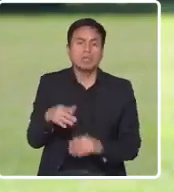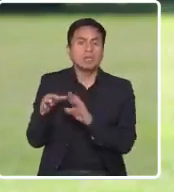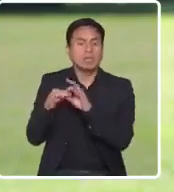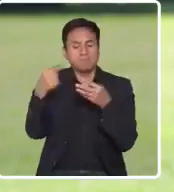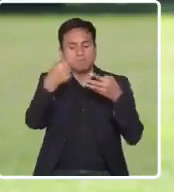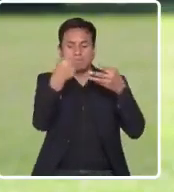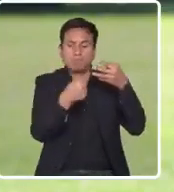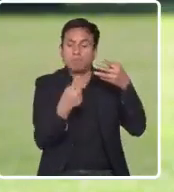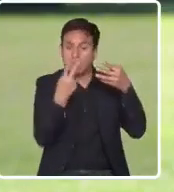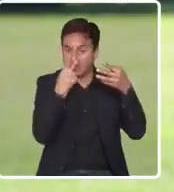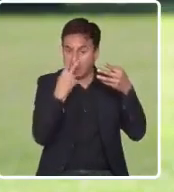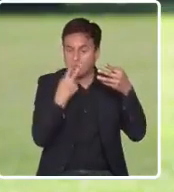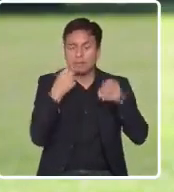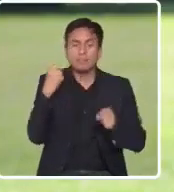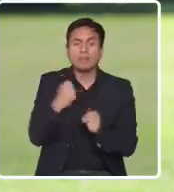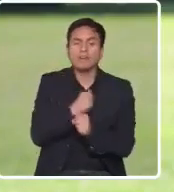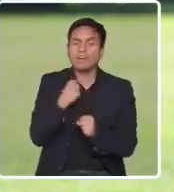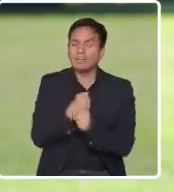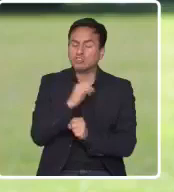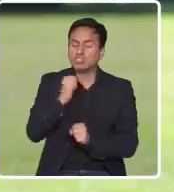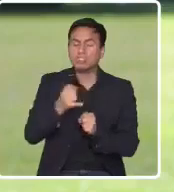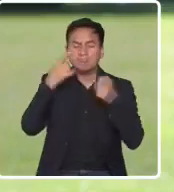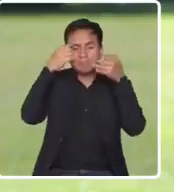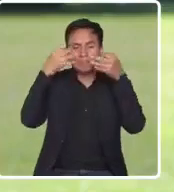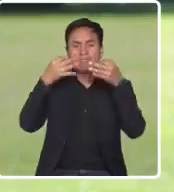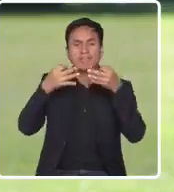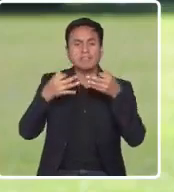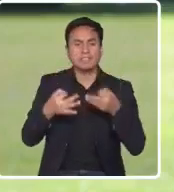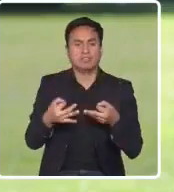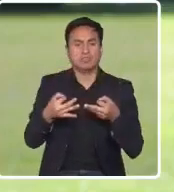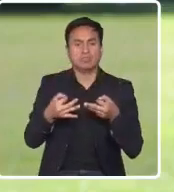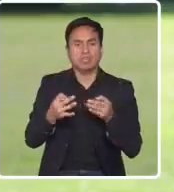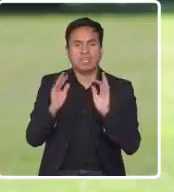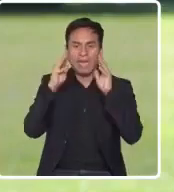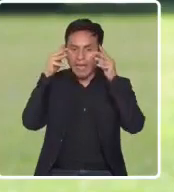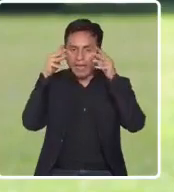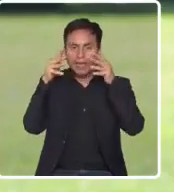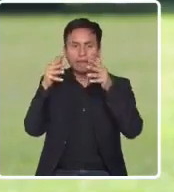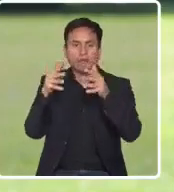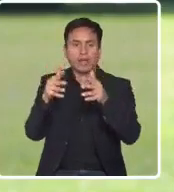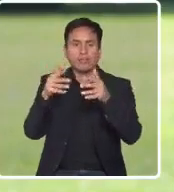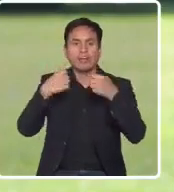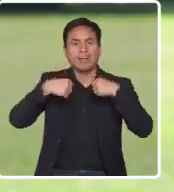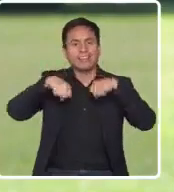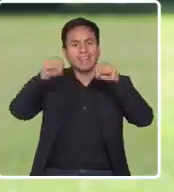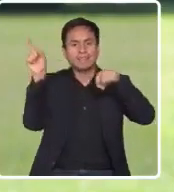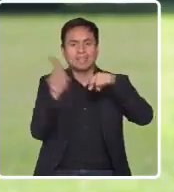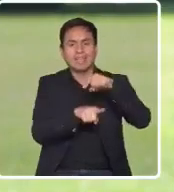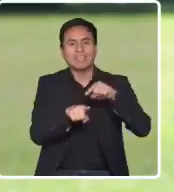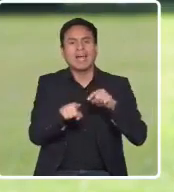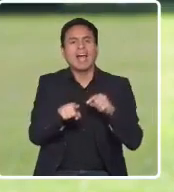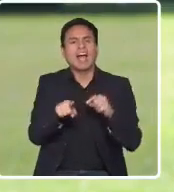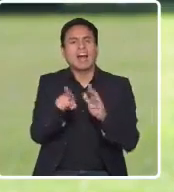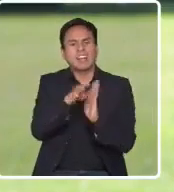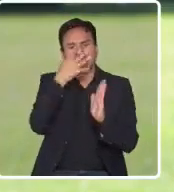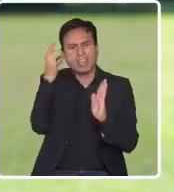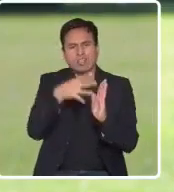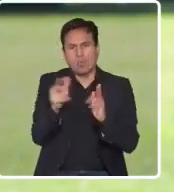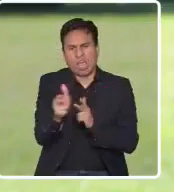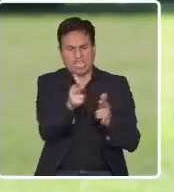ver, estamos trabajando decididos y enfocados en ganarle la batalla a la delincuencia.